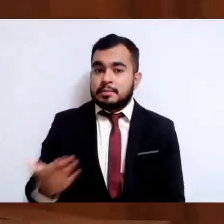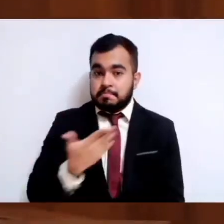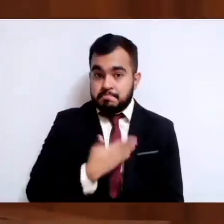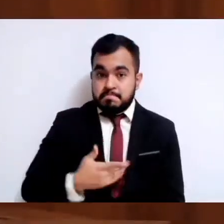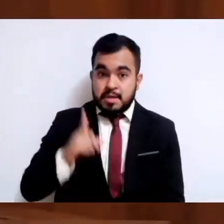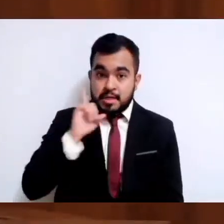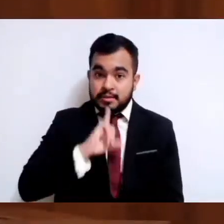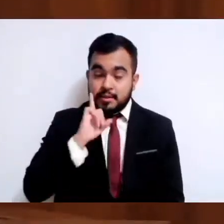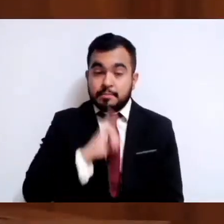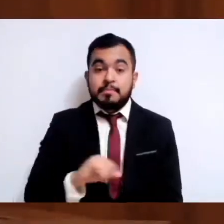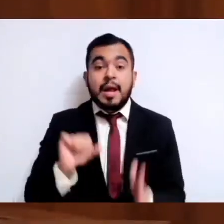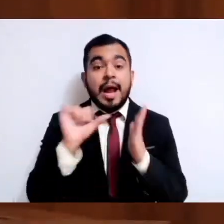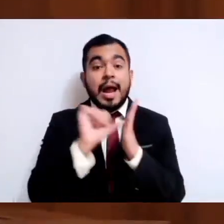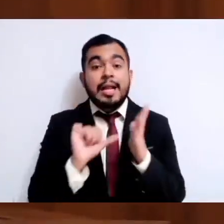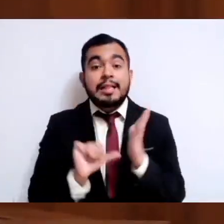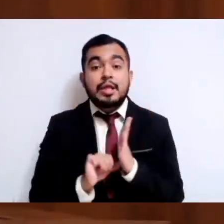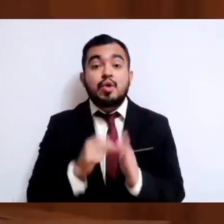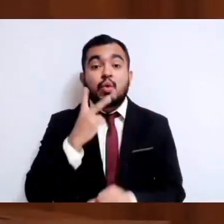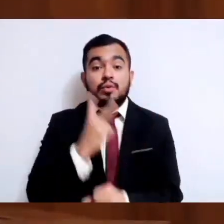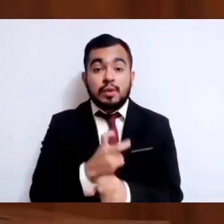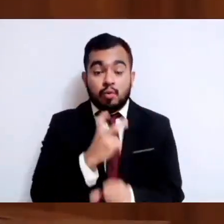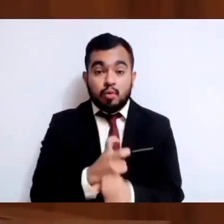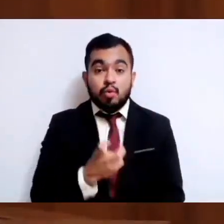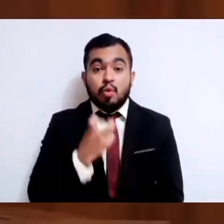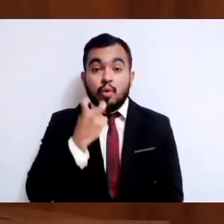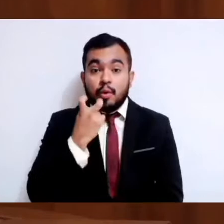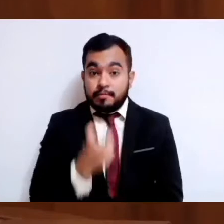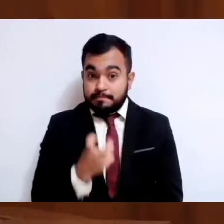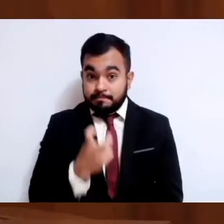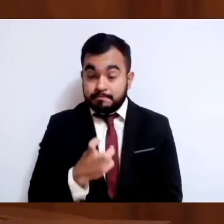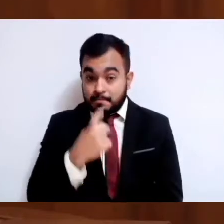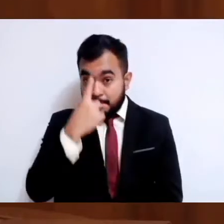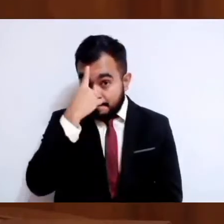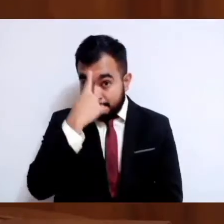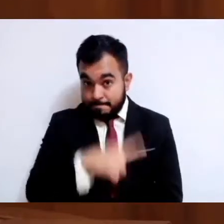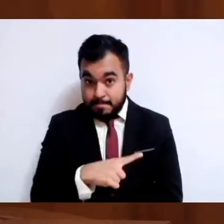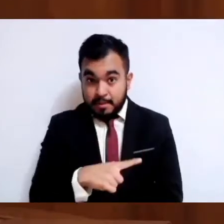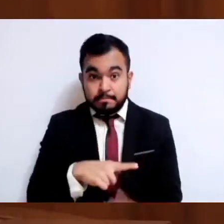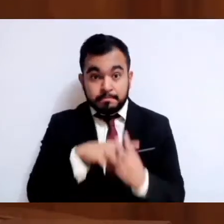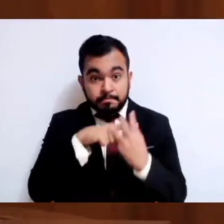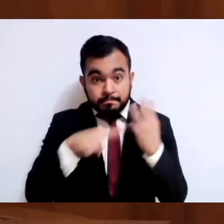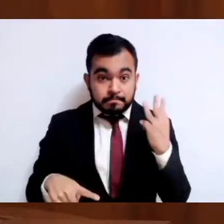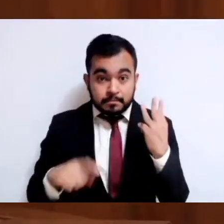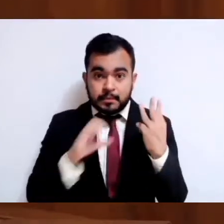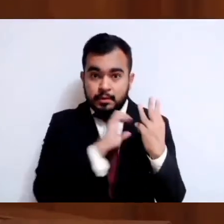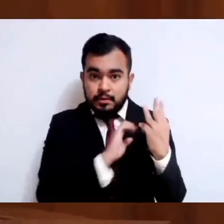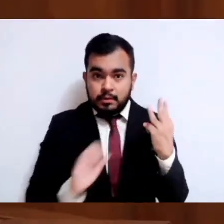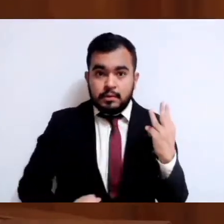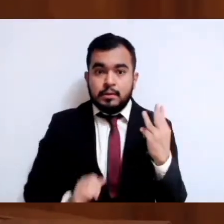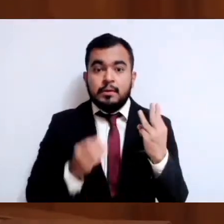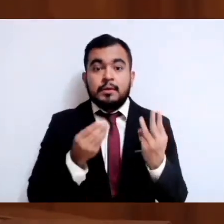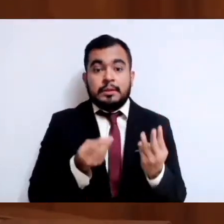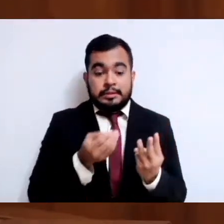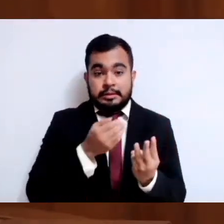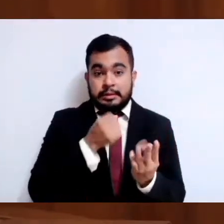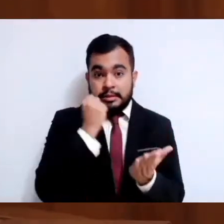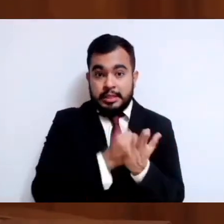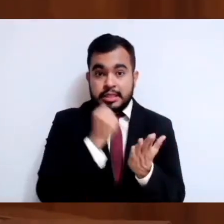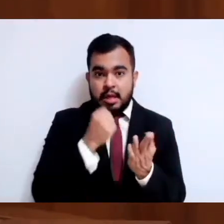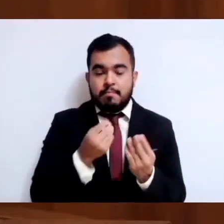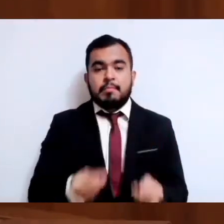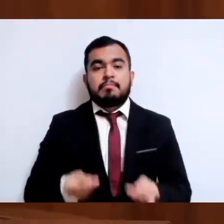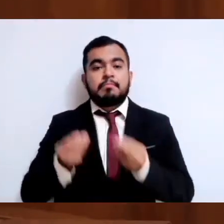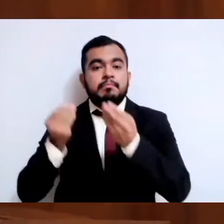presidenta. Artículo segundo. Este dictamen de designación se remite a la presidencia de